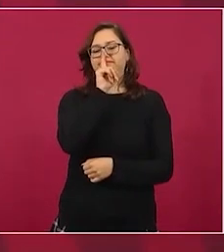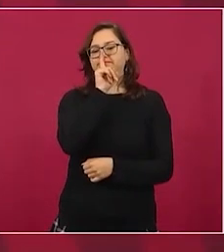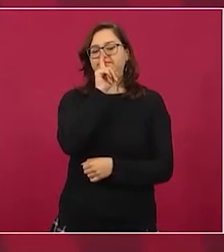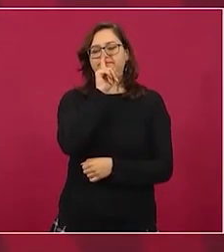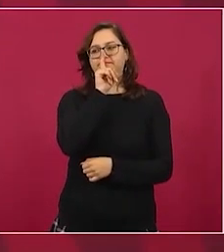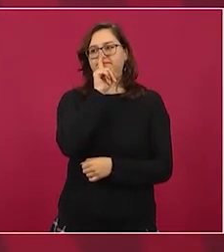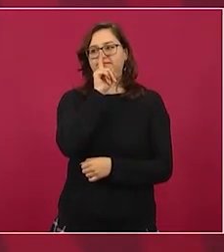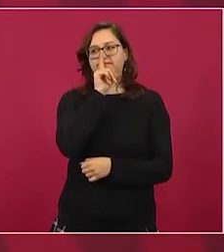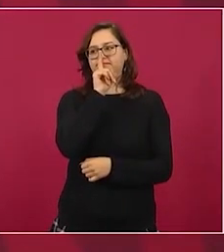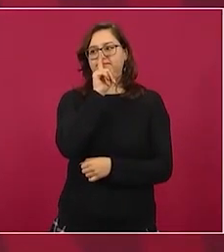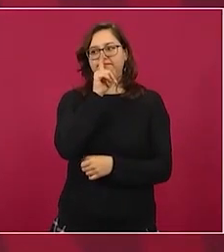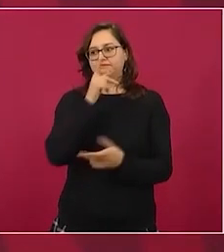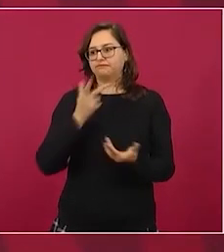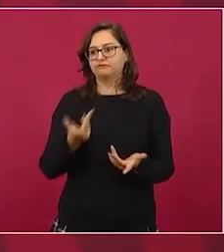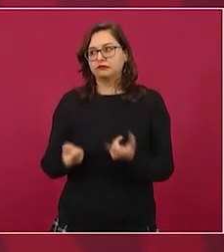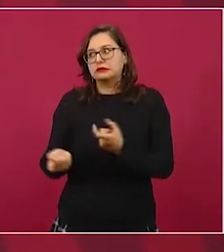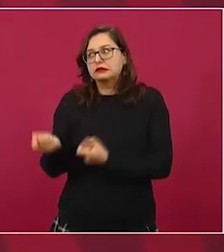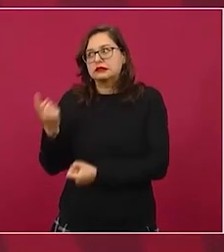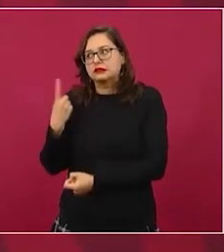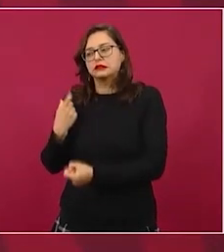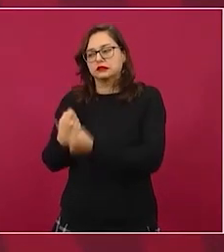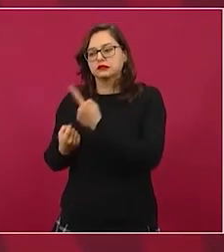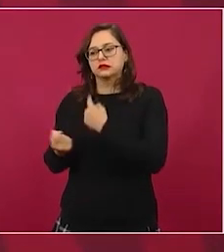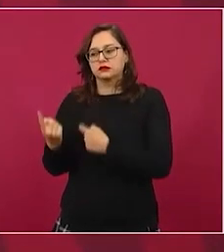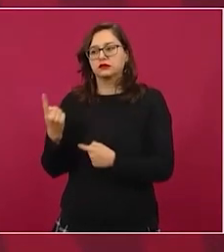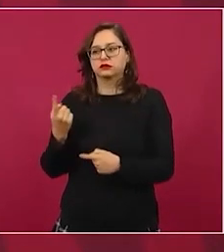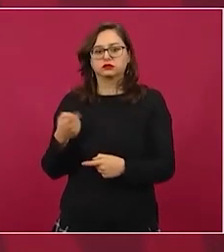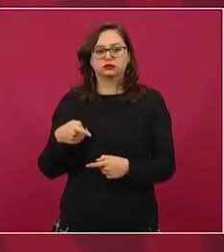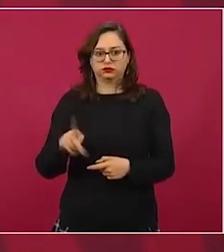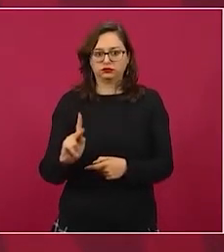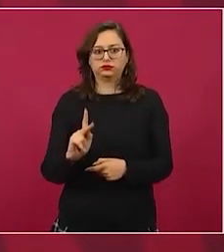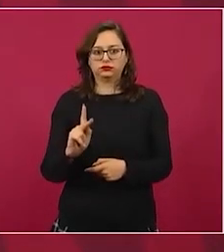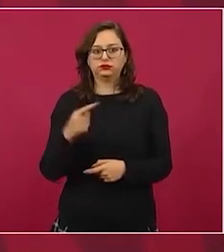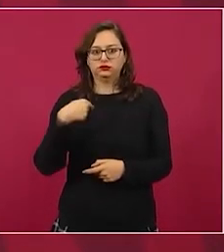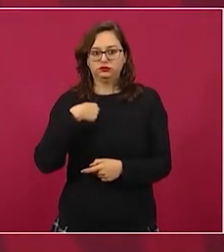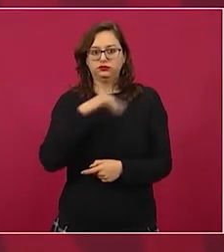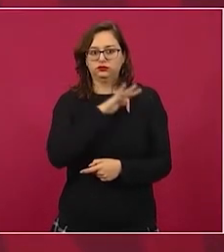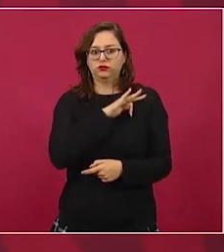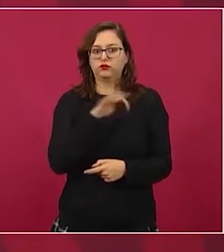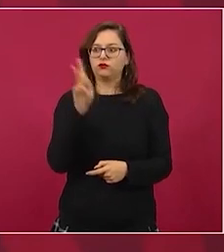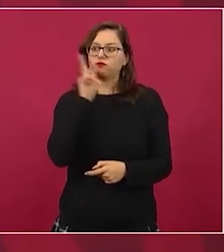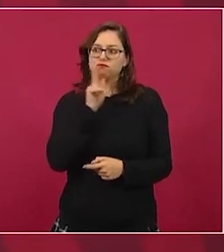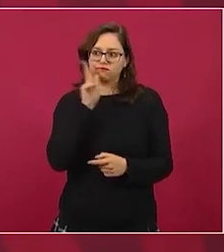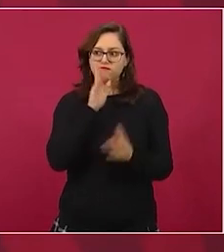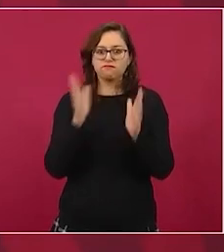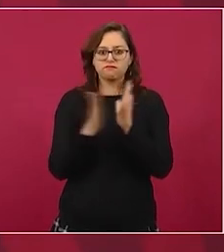Yo puedo demostrar, porque ahora sí que, como diría el Quijote,